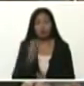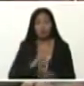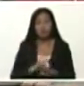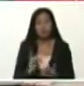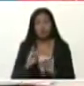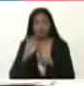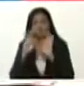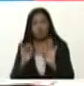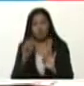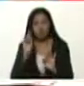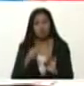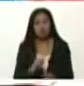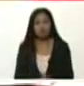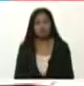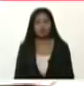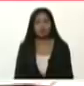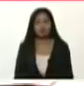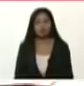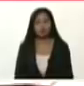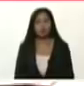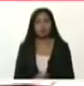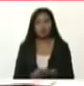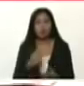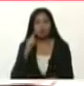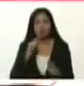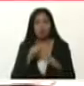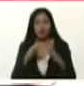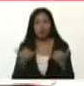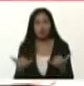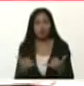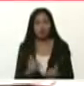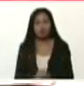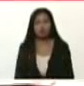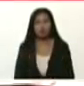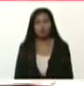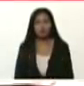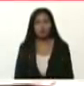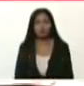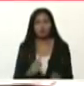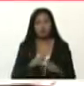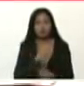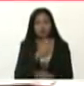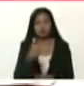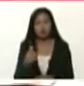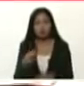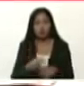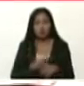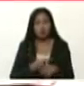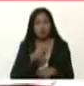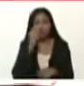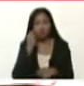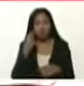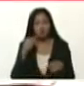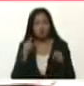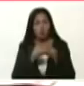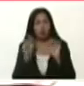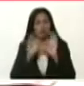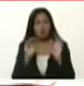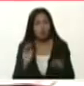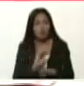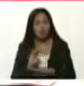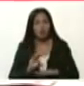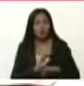recursos. Es un reto, pues. Es un reto para cada gobernador, cada gobernadora, para cada